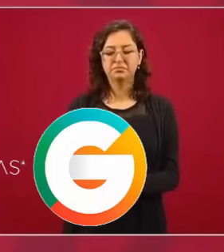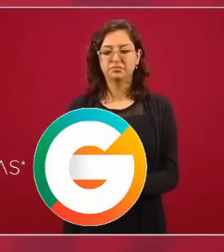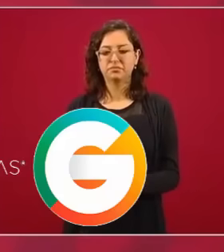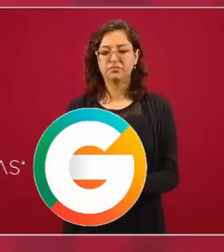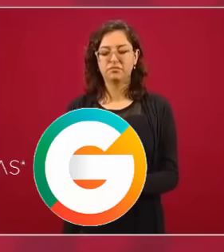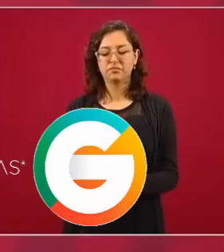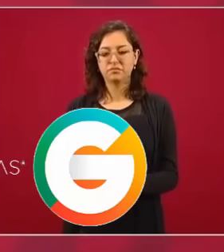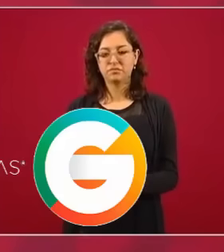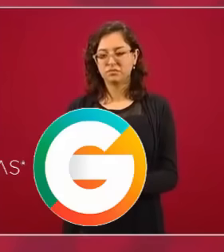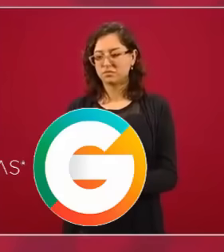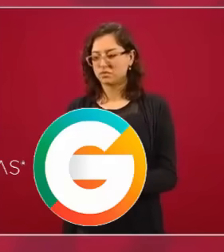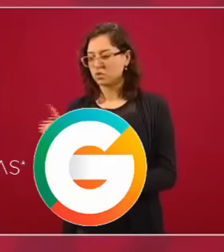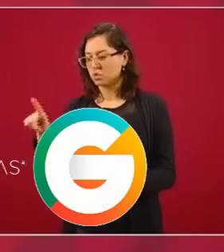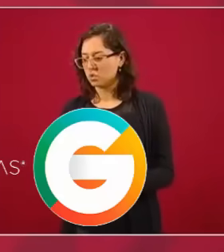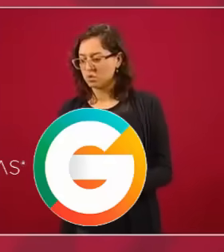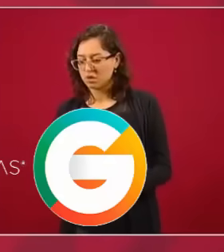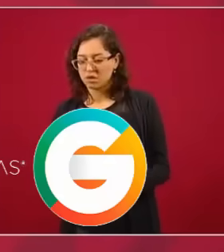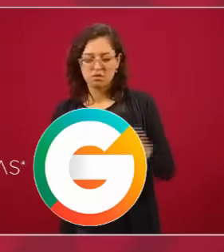empresarios,